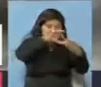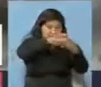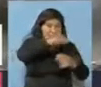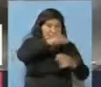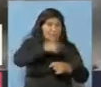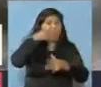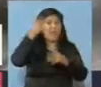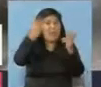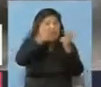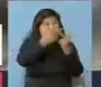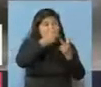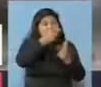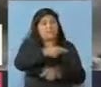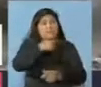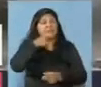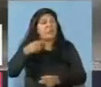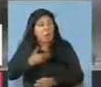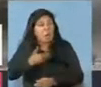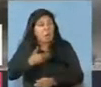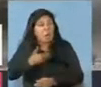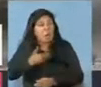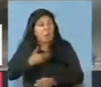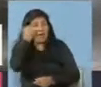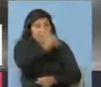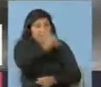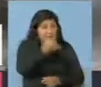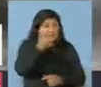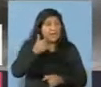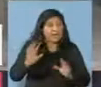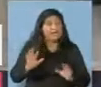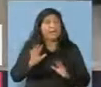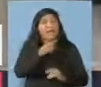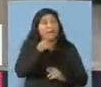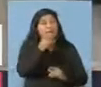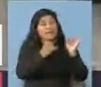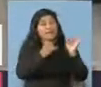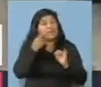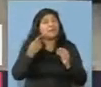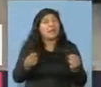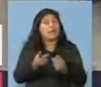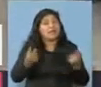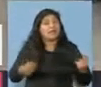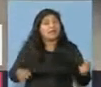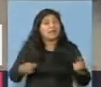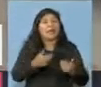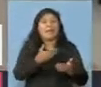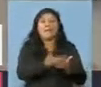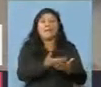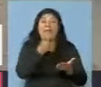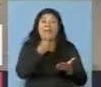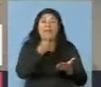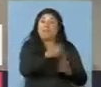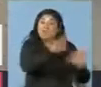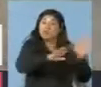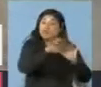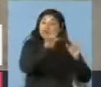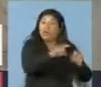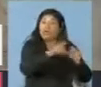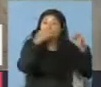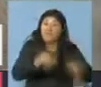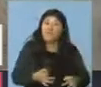habló con el canciller Felipe Solá y se le puso en conocimiento de esta situación y se le solicita el tratamiento de un protocolo